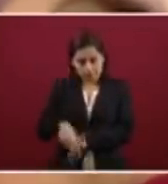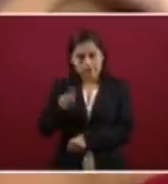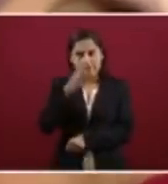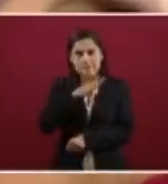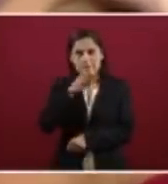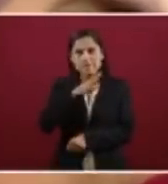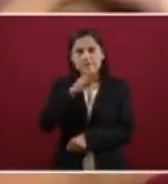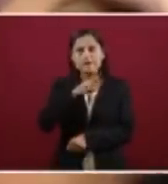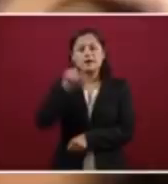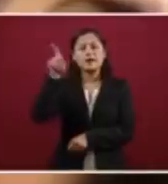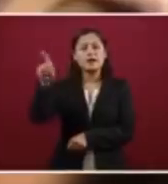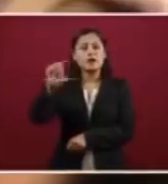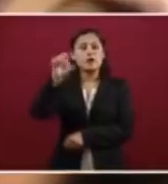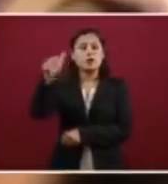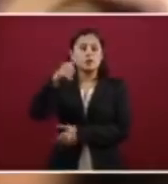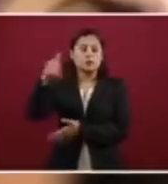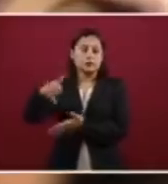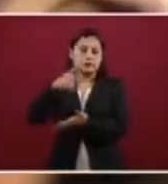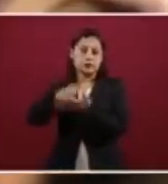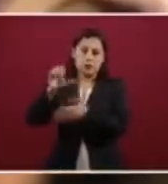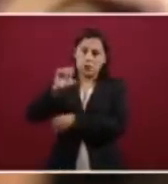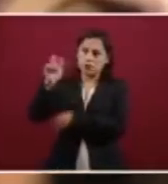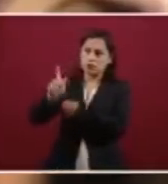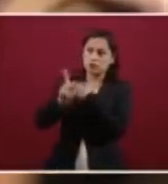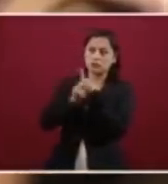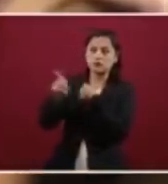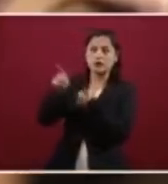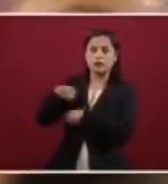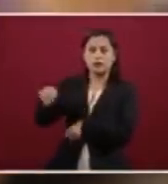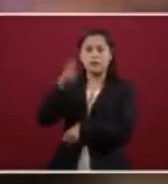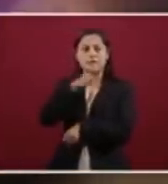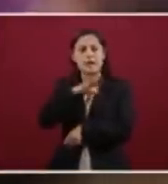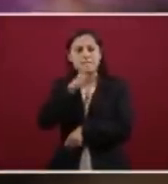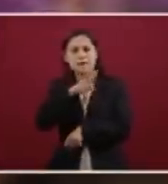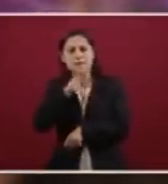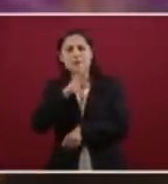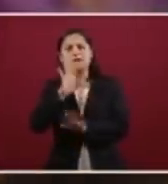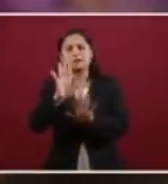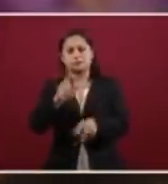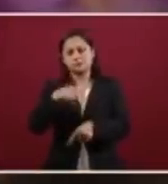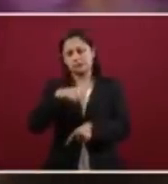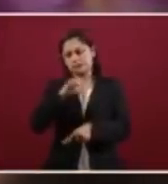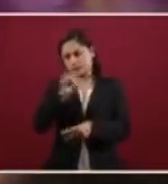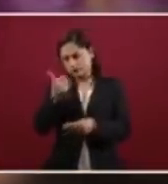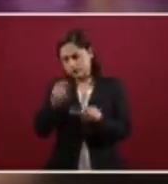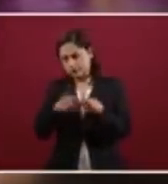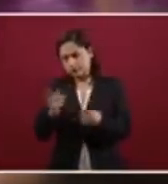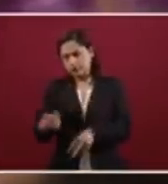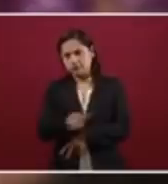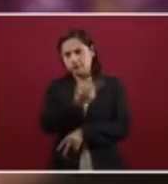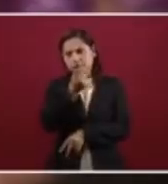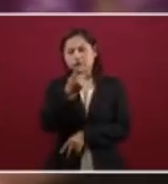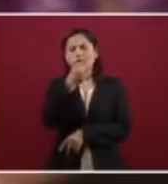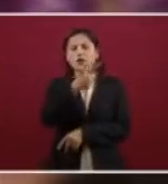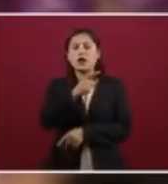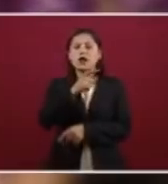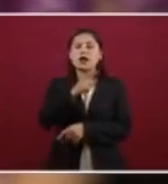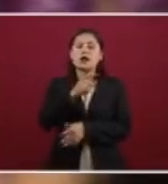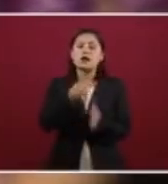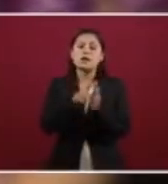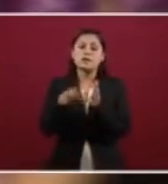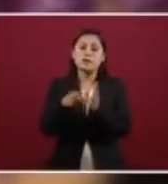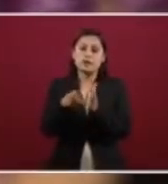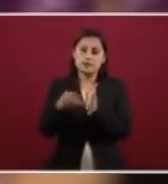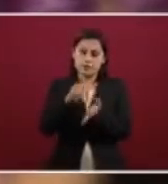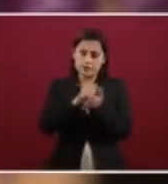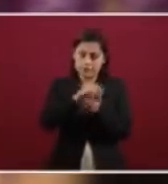desde las Islas Caimán, por un lado, y también usted, señor secretario y señor presidente, en la edición digital del periódico New York Times esta mañana,